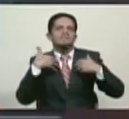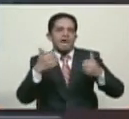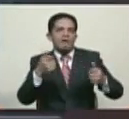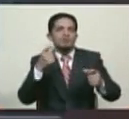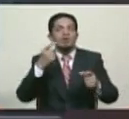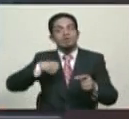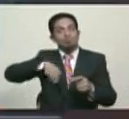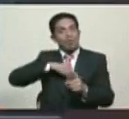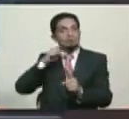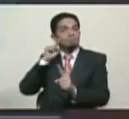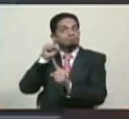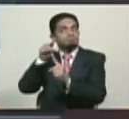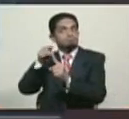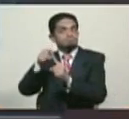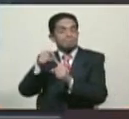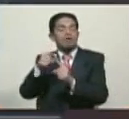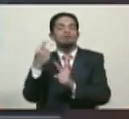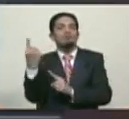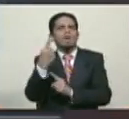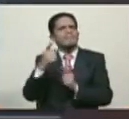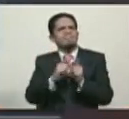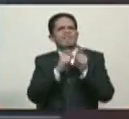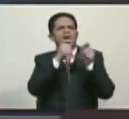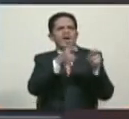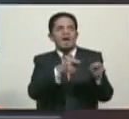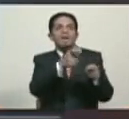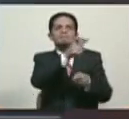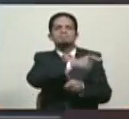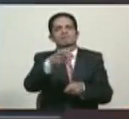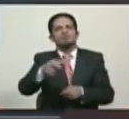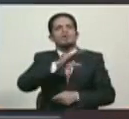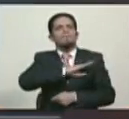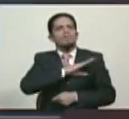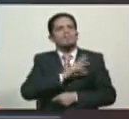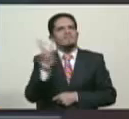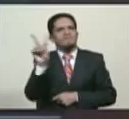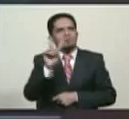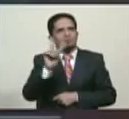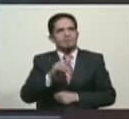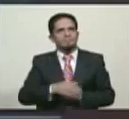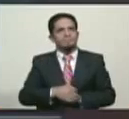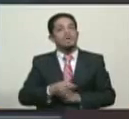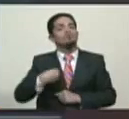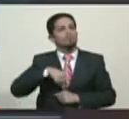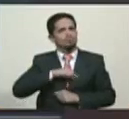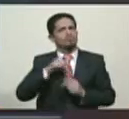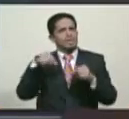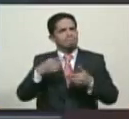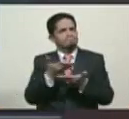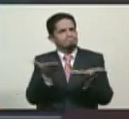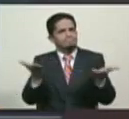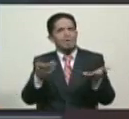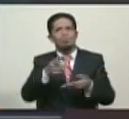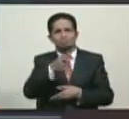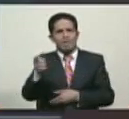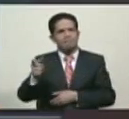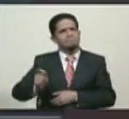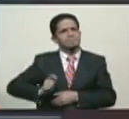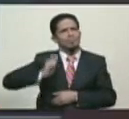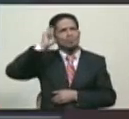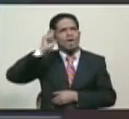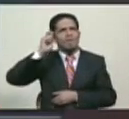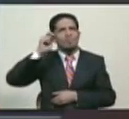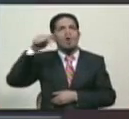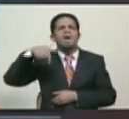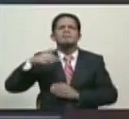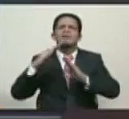destino recaiga solo en las manos de los venezolanos. Aquí estamos, señores diputados y diputadas. Esta Casa